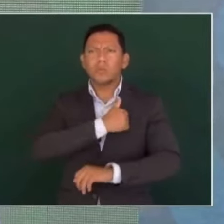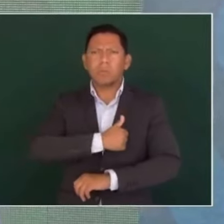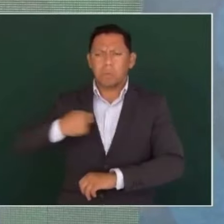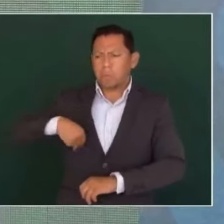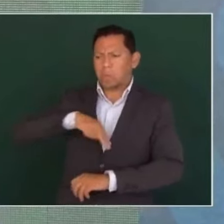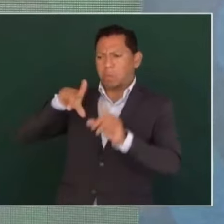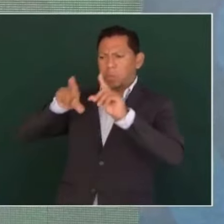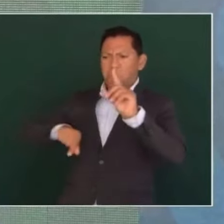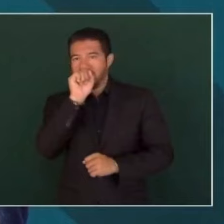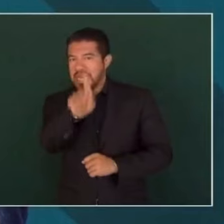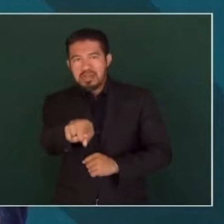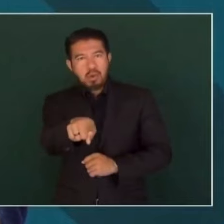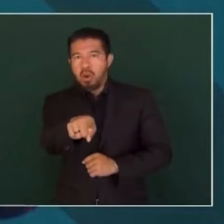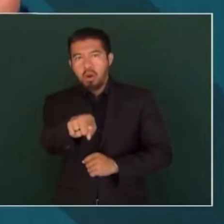hecho.